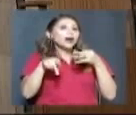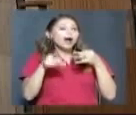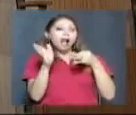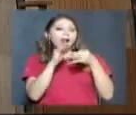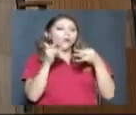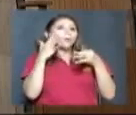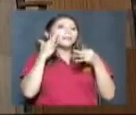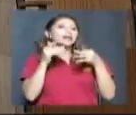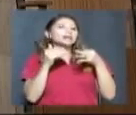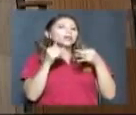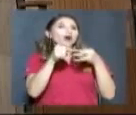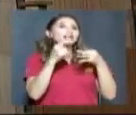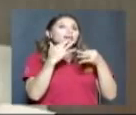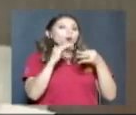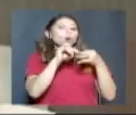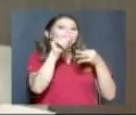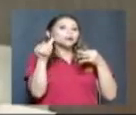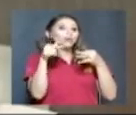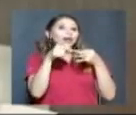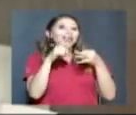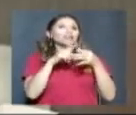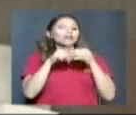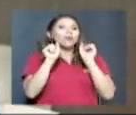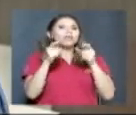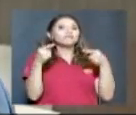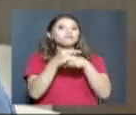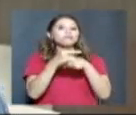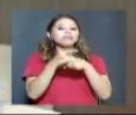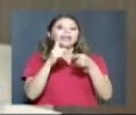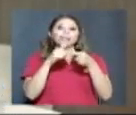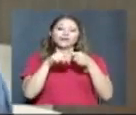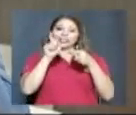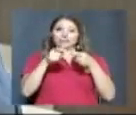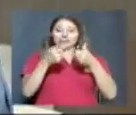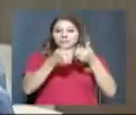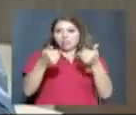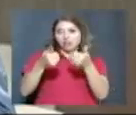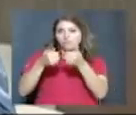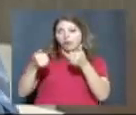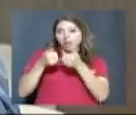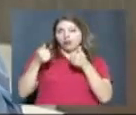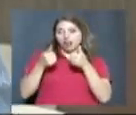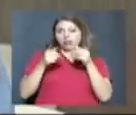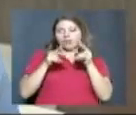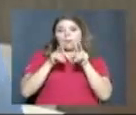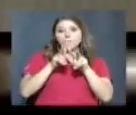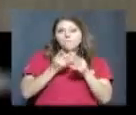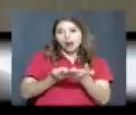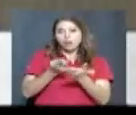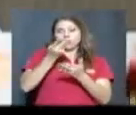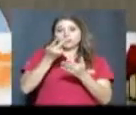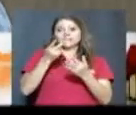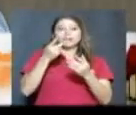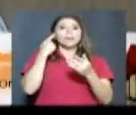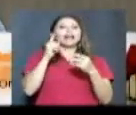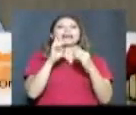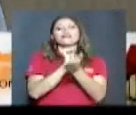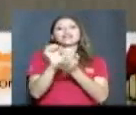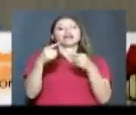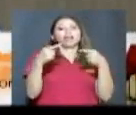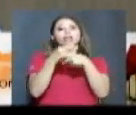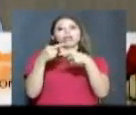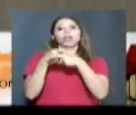puede generar problemas. Entonces ahí es donde nosotros empezamos a separar un poquito los valores de frecuencia para evitar este tipo de interferencias. Pero al fin de cuentas,